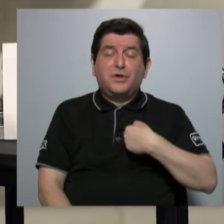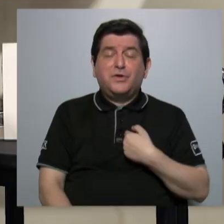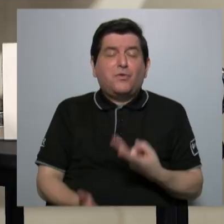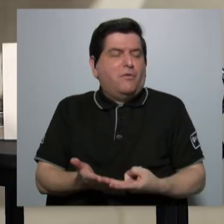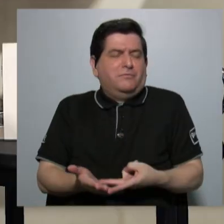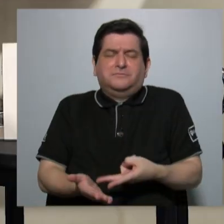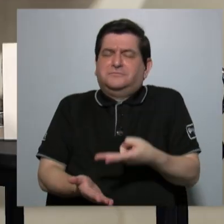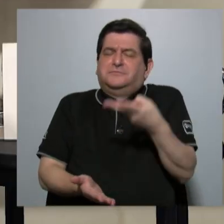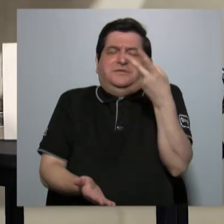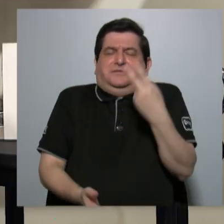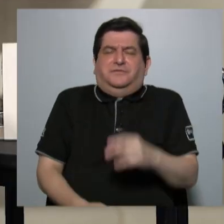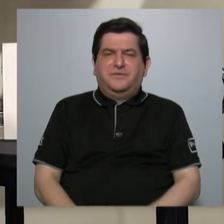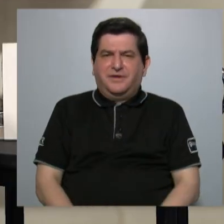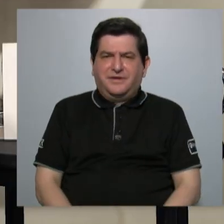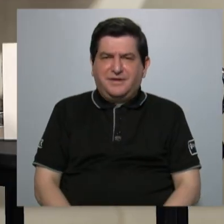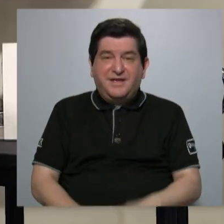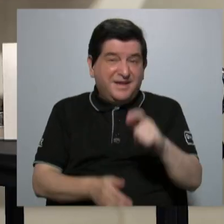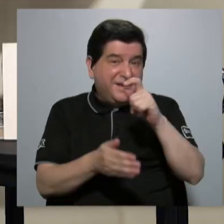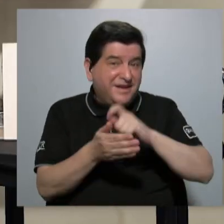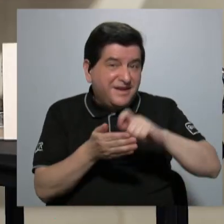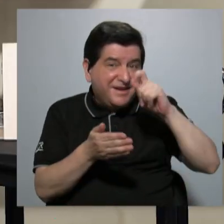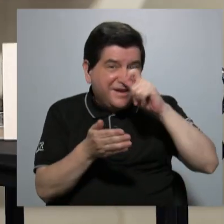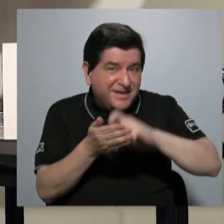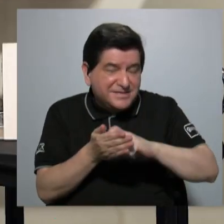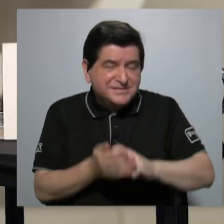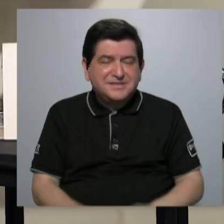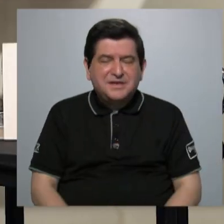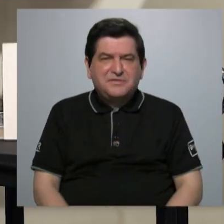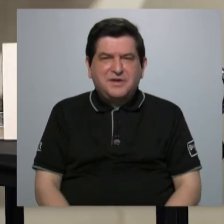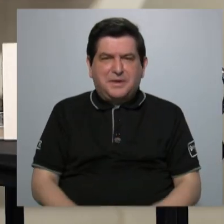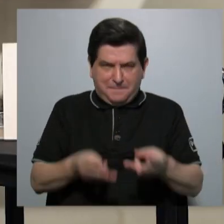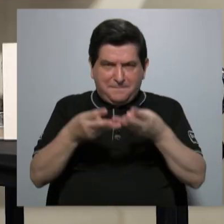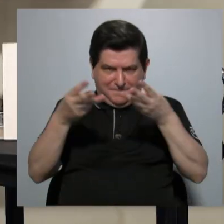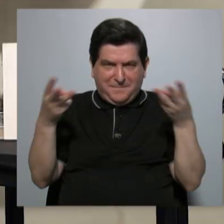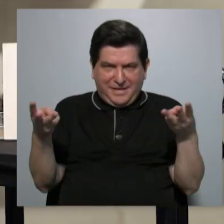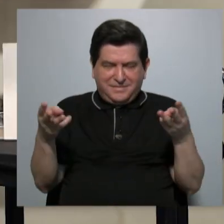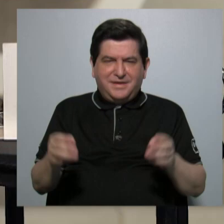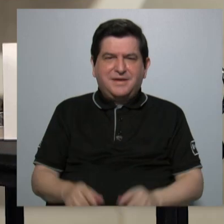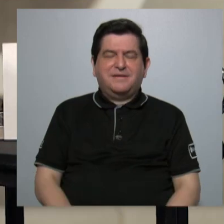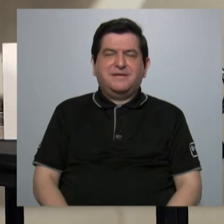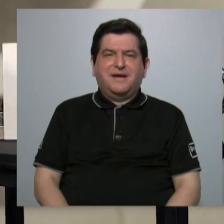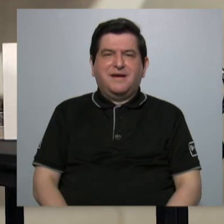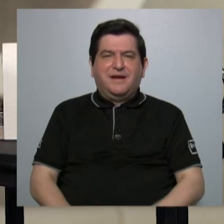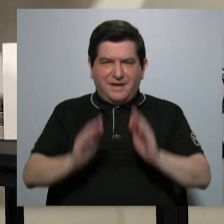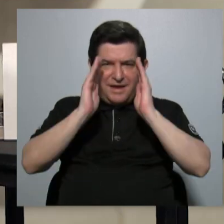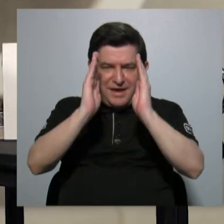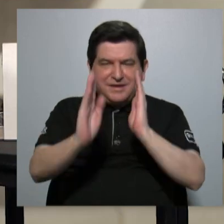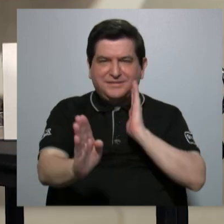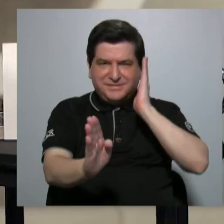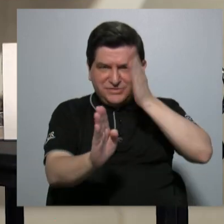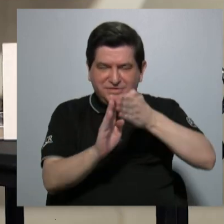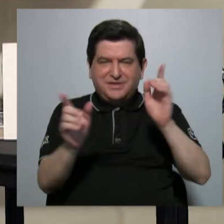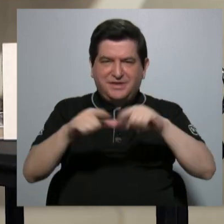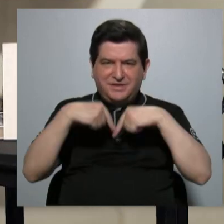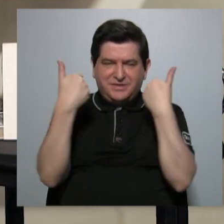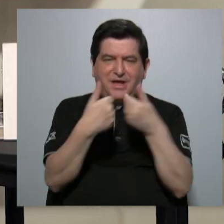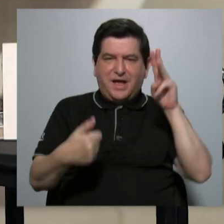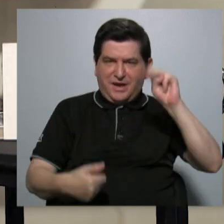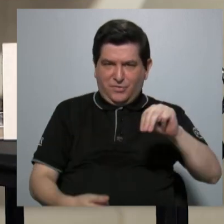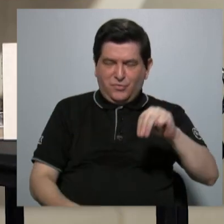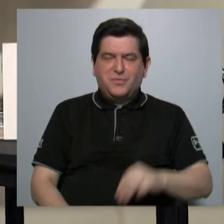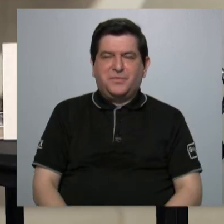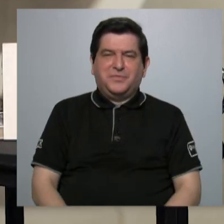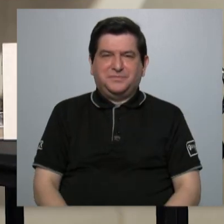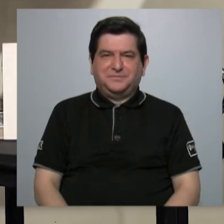aprecio más es que nos escriben quintetos, ¿verdad?, dedicados al Quinteto Miravalles. Entonces está el título